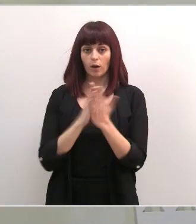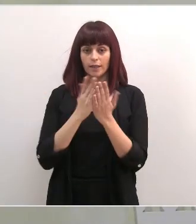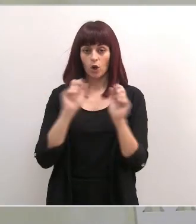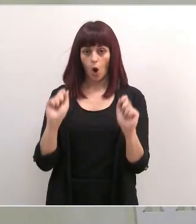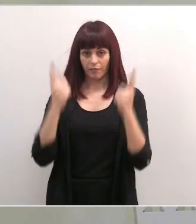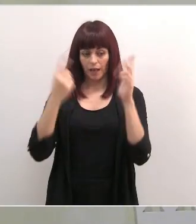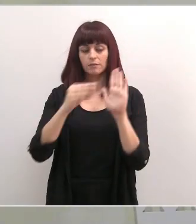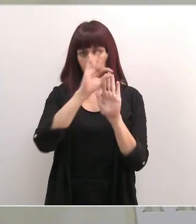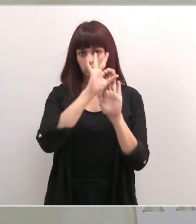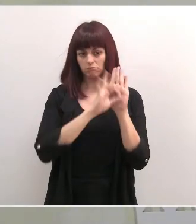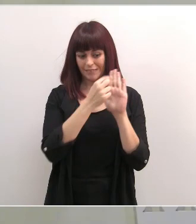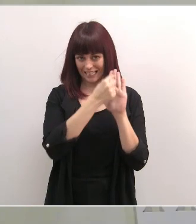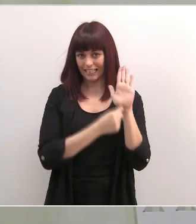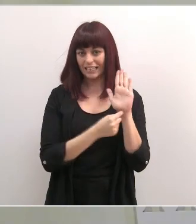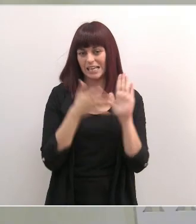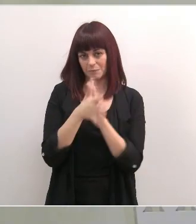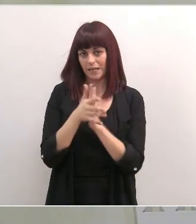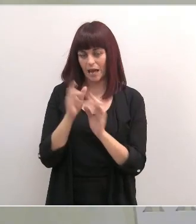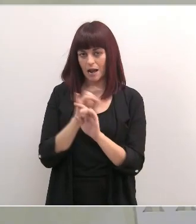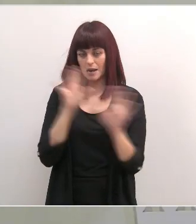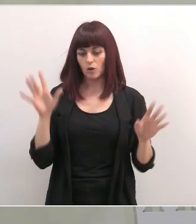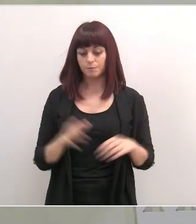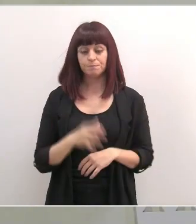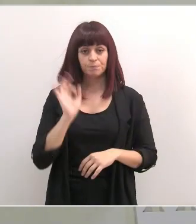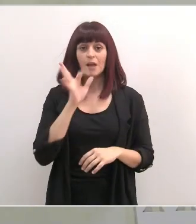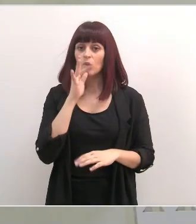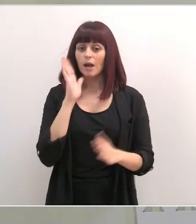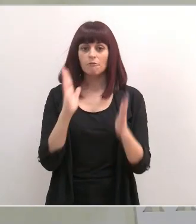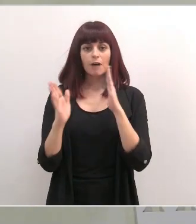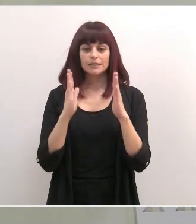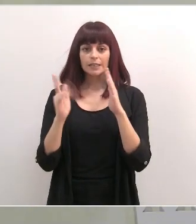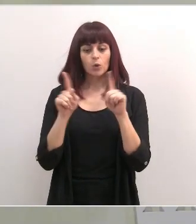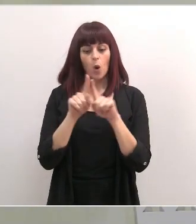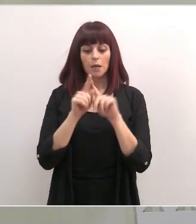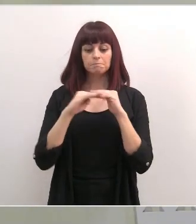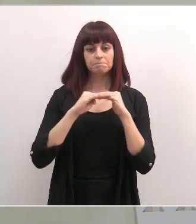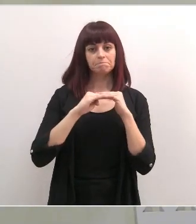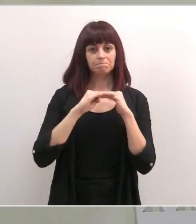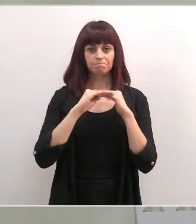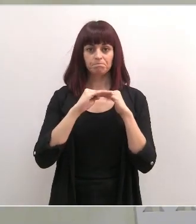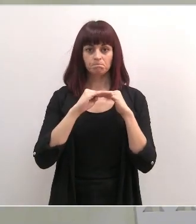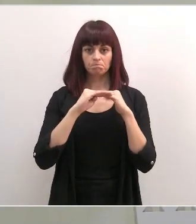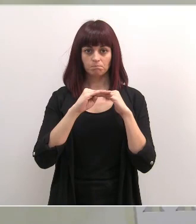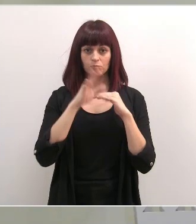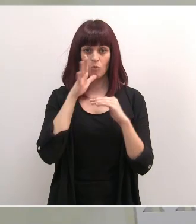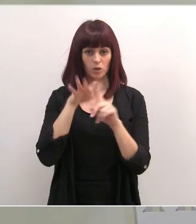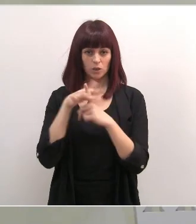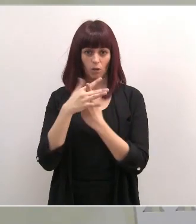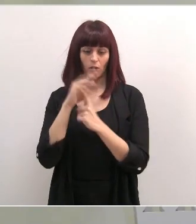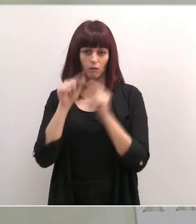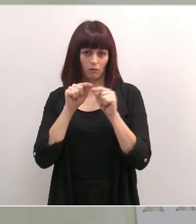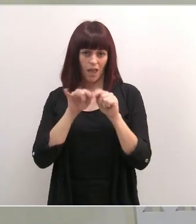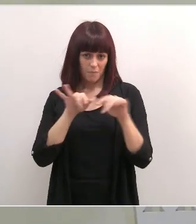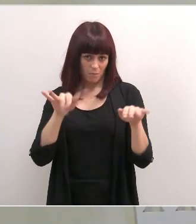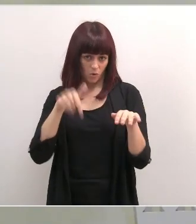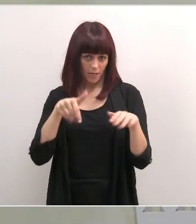¿no? Es verdad que todavía estamos en una fase ahora mismo de meseta en la situación epidemiológica en la